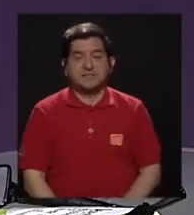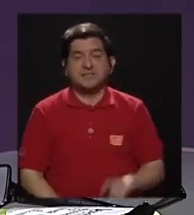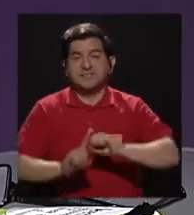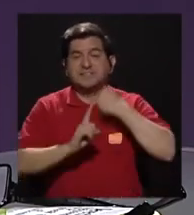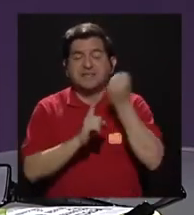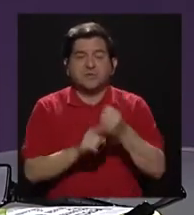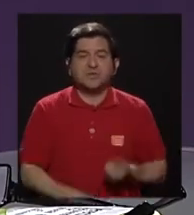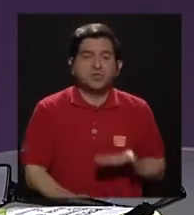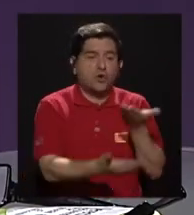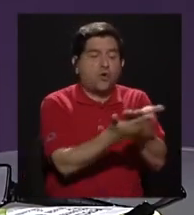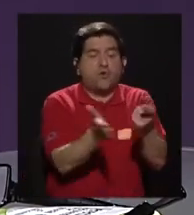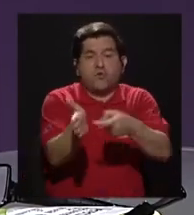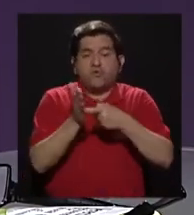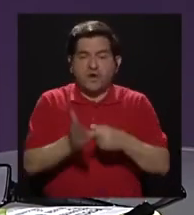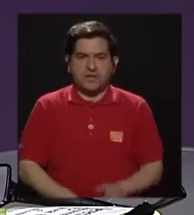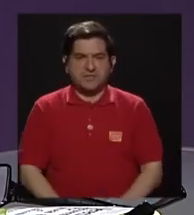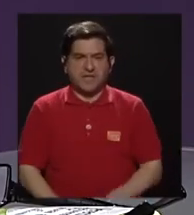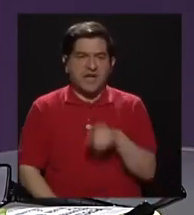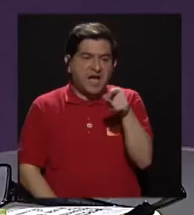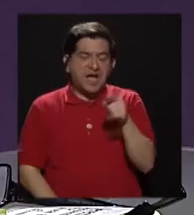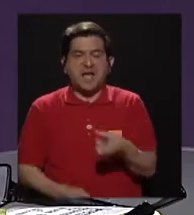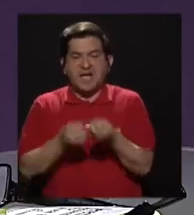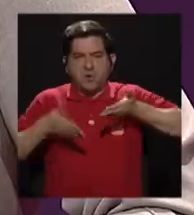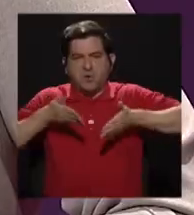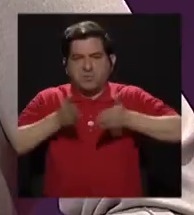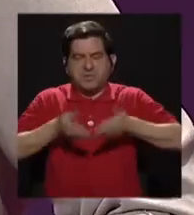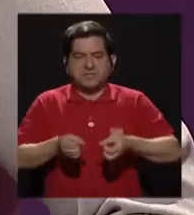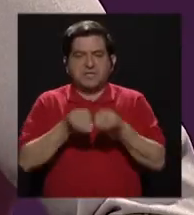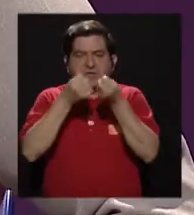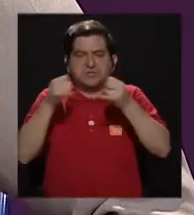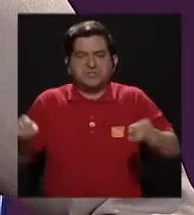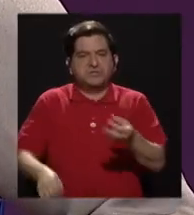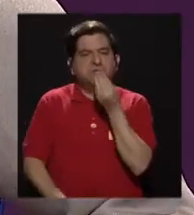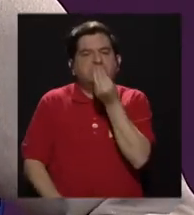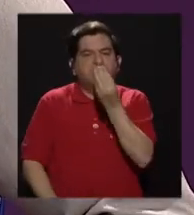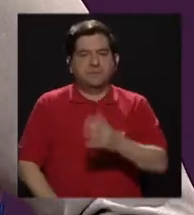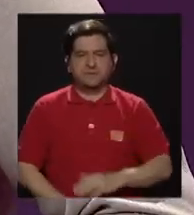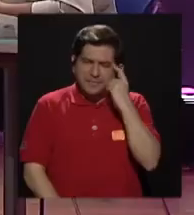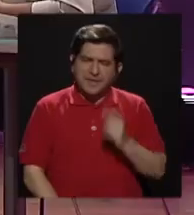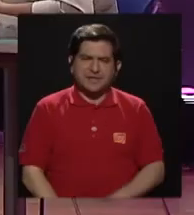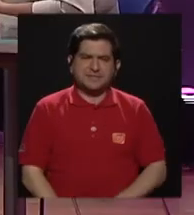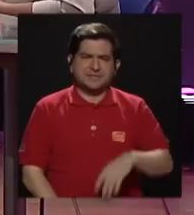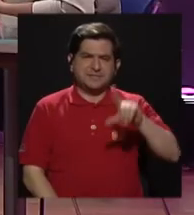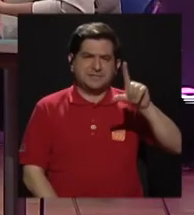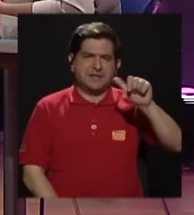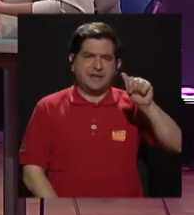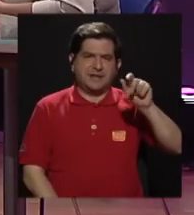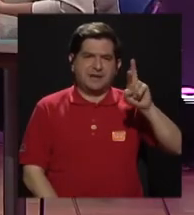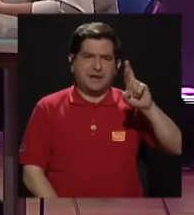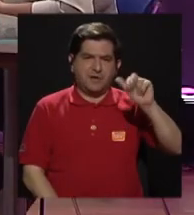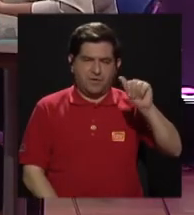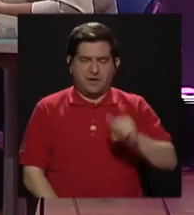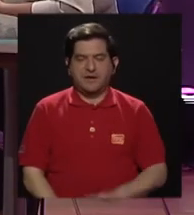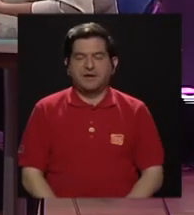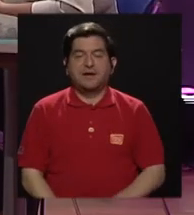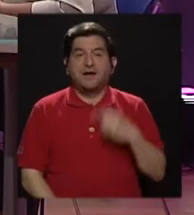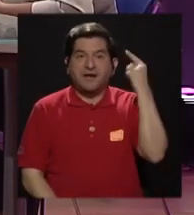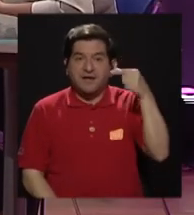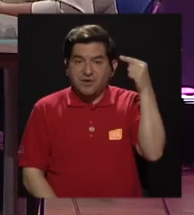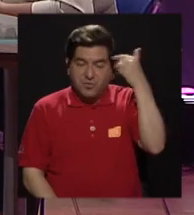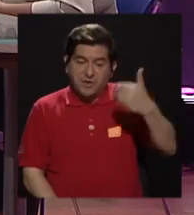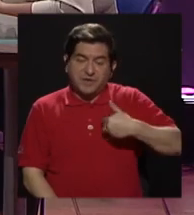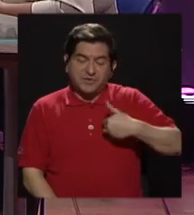demanda. Si me quedo sin trabajo, se quedan sin comida mis hijos. Ante esto, desgraciadamente, el Estado lo que tiene